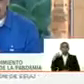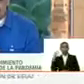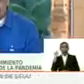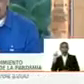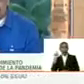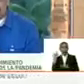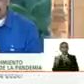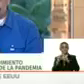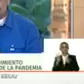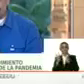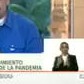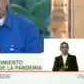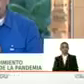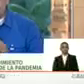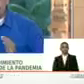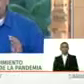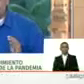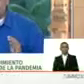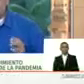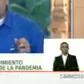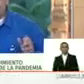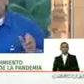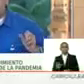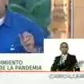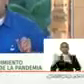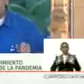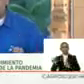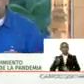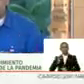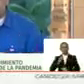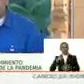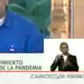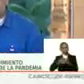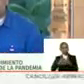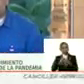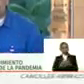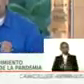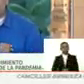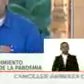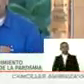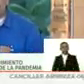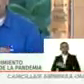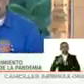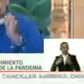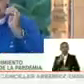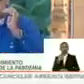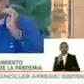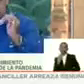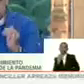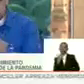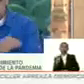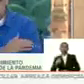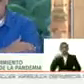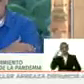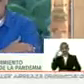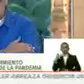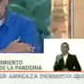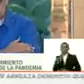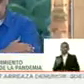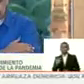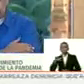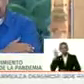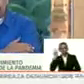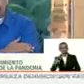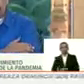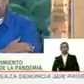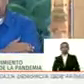paz y para estar preparados para cualquier combate que haga falta se lo que estoy diciendo venezuela